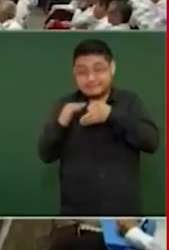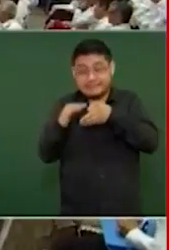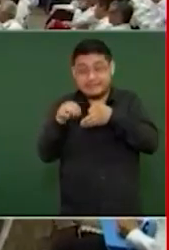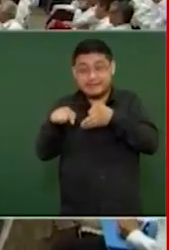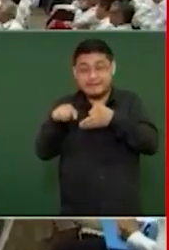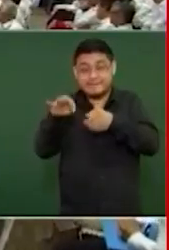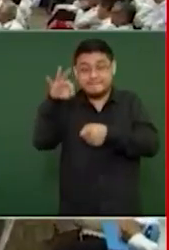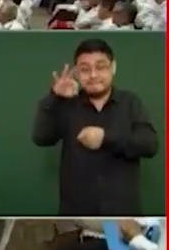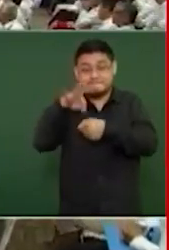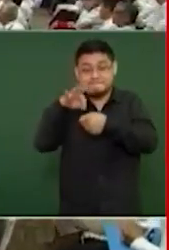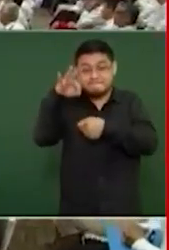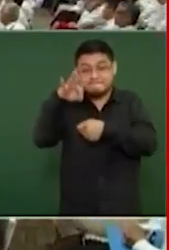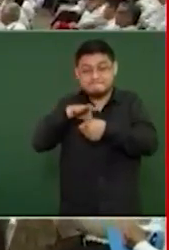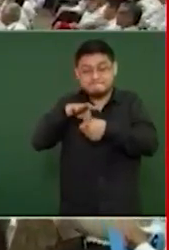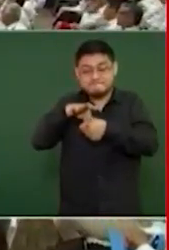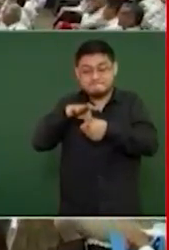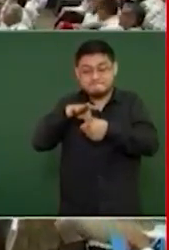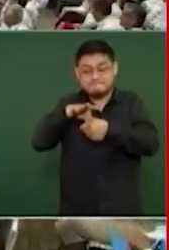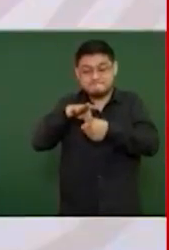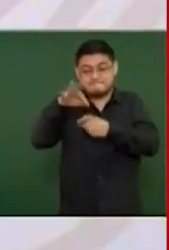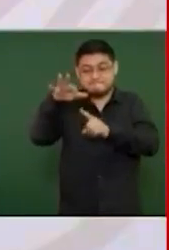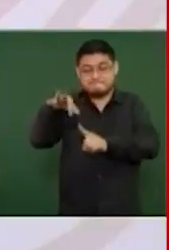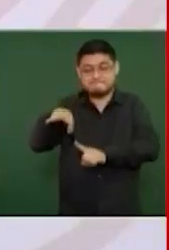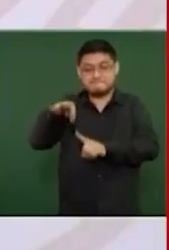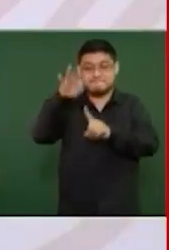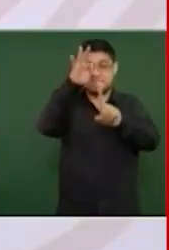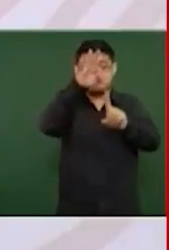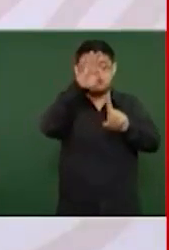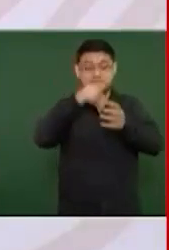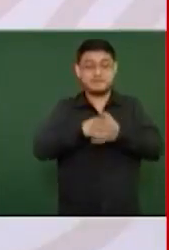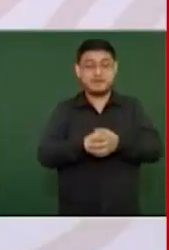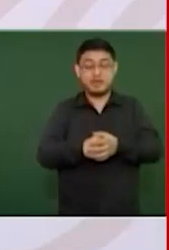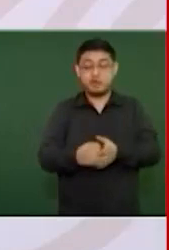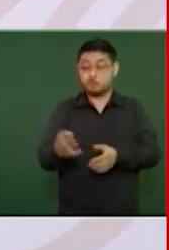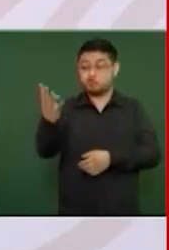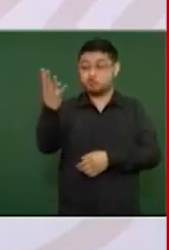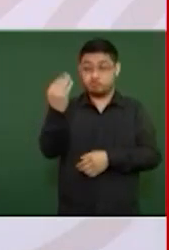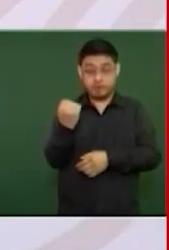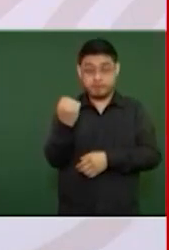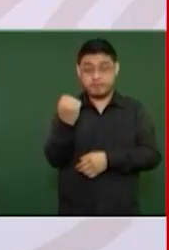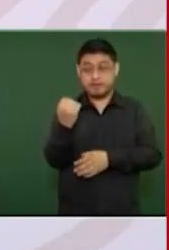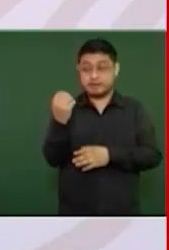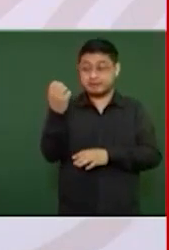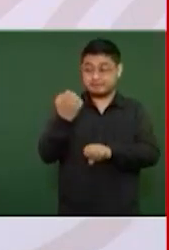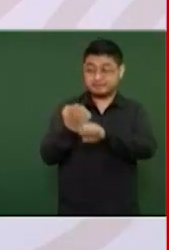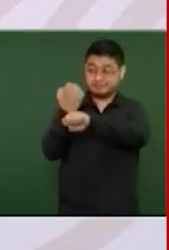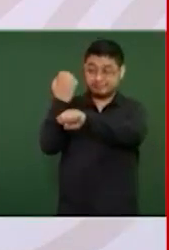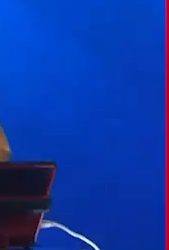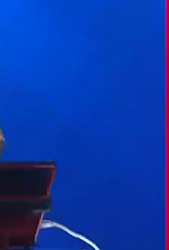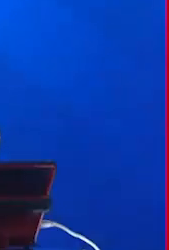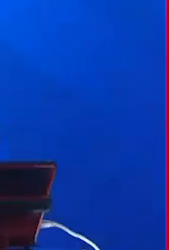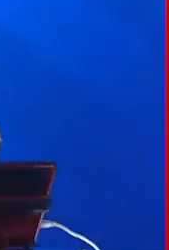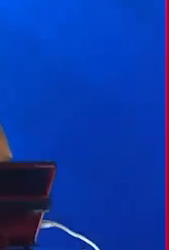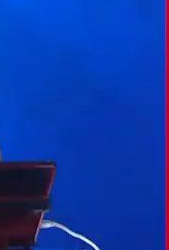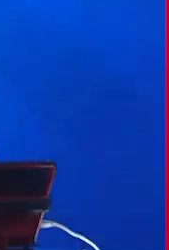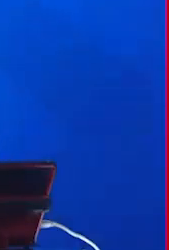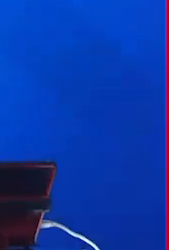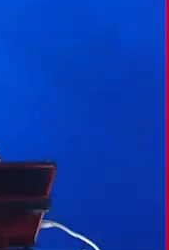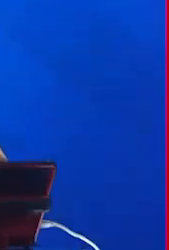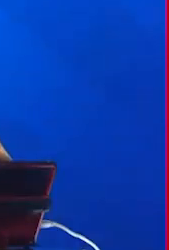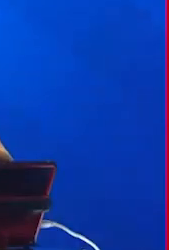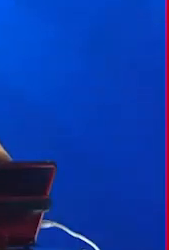forzadamente a personas, lo que es falso porque hemos visto las imágenes. Oye. O sea, a lo largo de esta administración lo hemos visto. Sí, a ver, Francisco, corrígeme